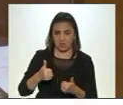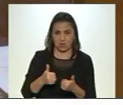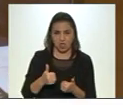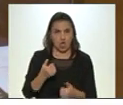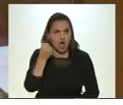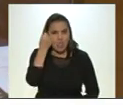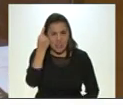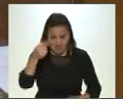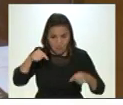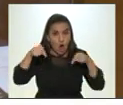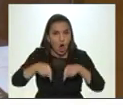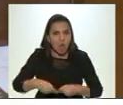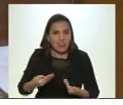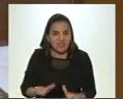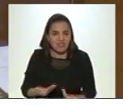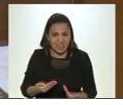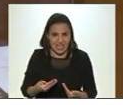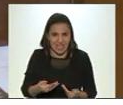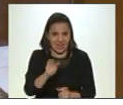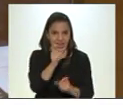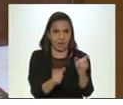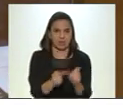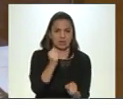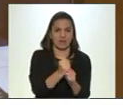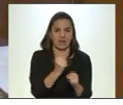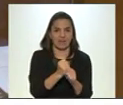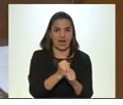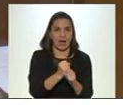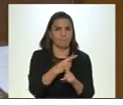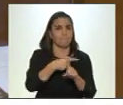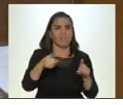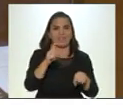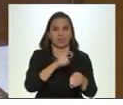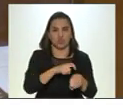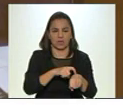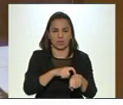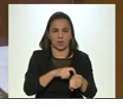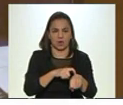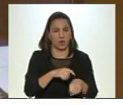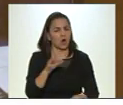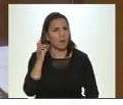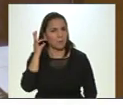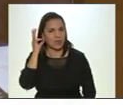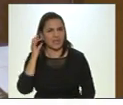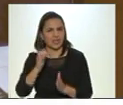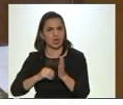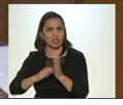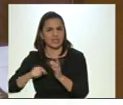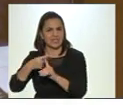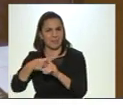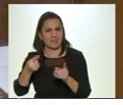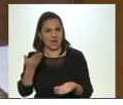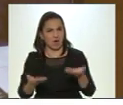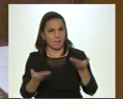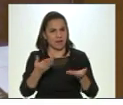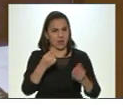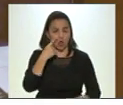recién de que nuestros trabajadores trabajan la mitad del tiempo, o que las mujeres cotizan la mitad de los hombres y tenemos un serio problema en ese